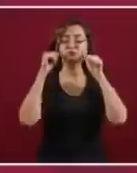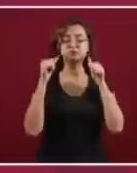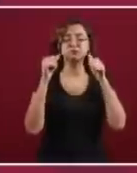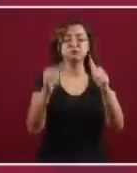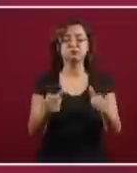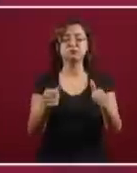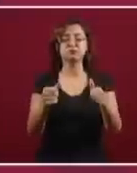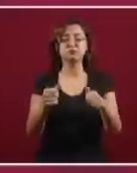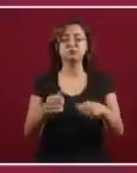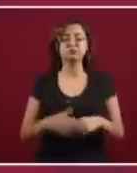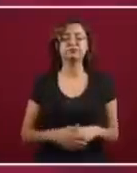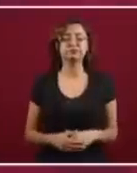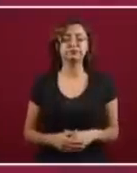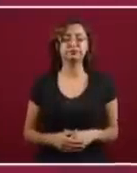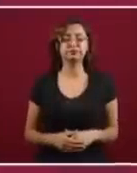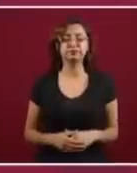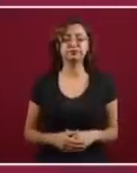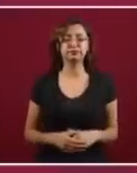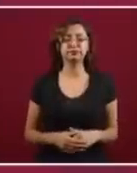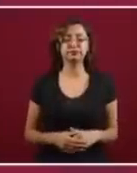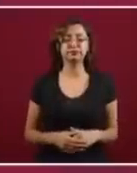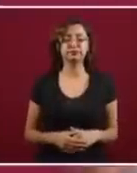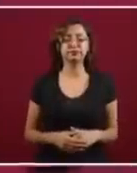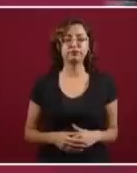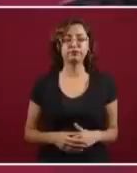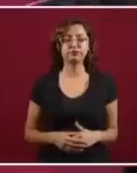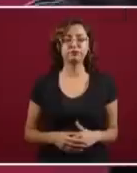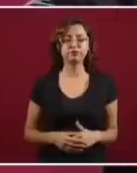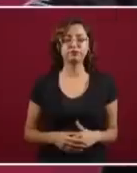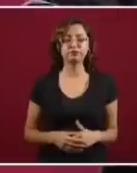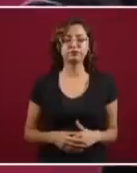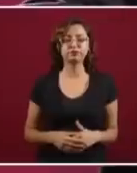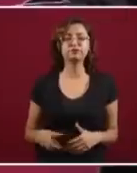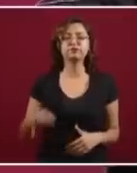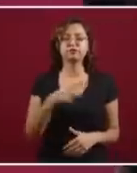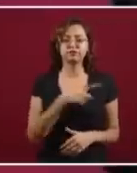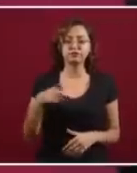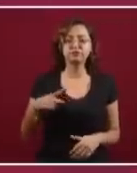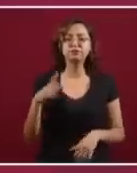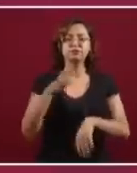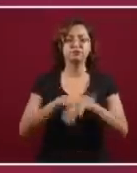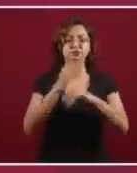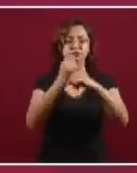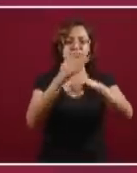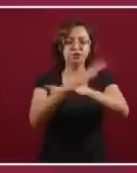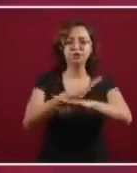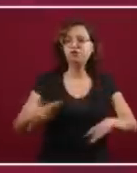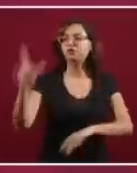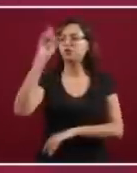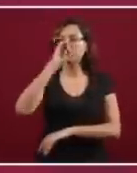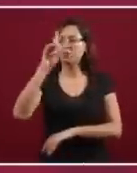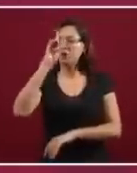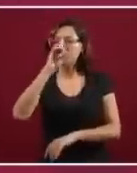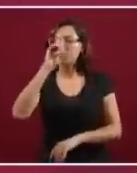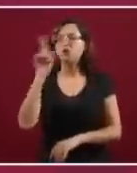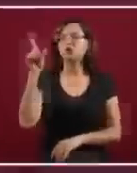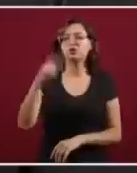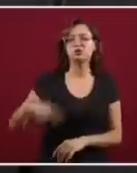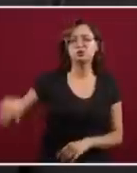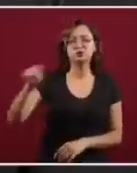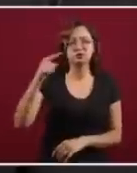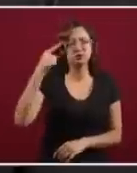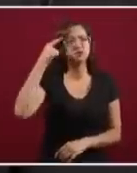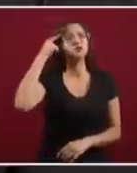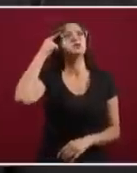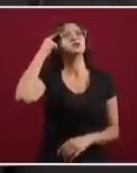el que podamos informar orientar concientizar para